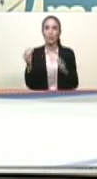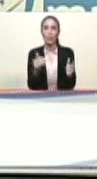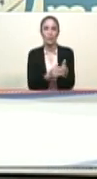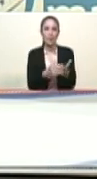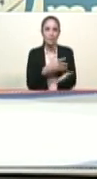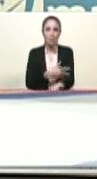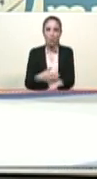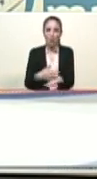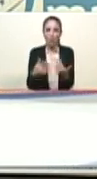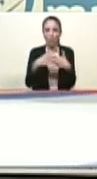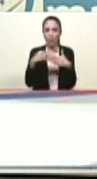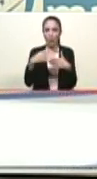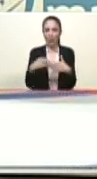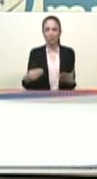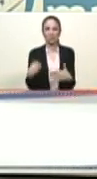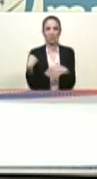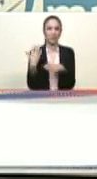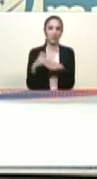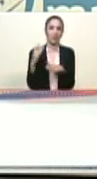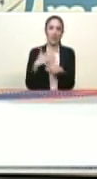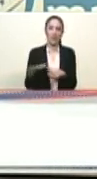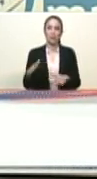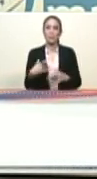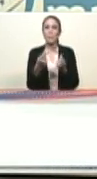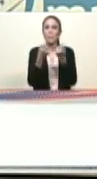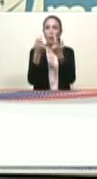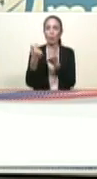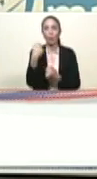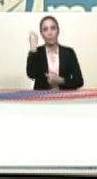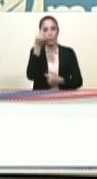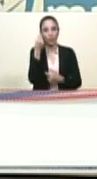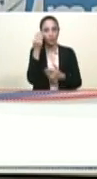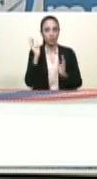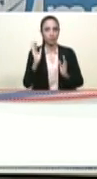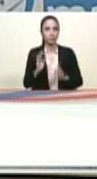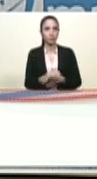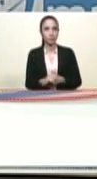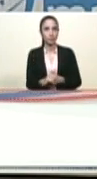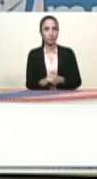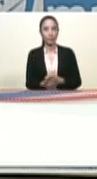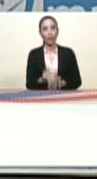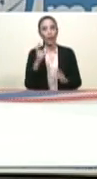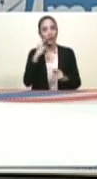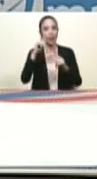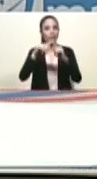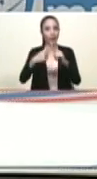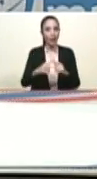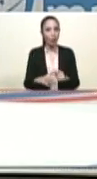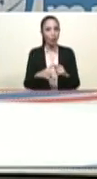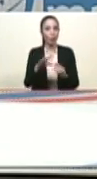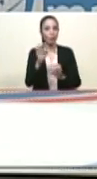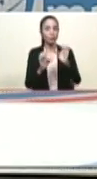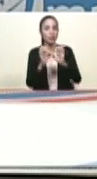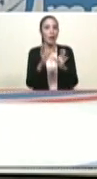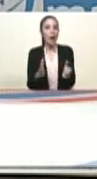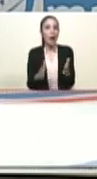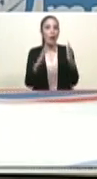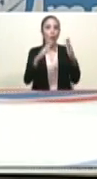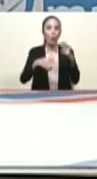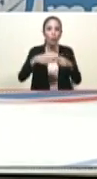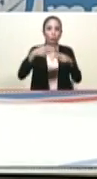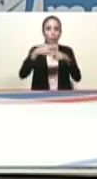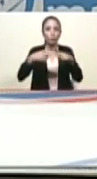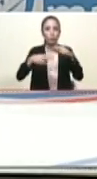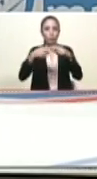700 mil millones de dólares. Sería bueno hacer un ejercicio de cuántas viviendas de